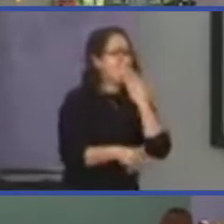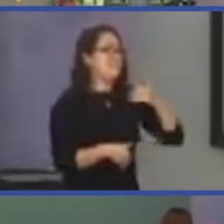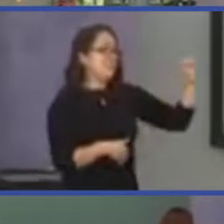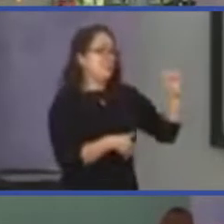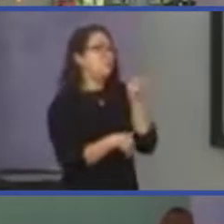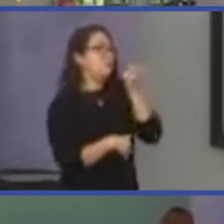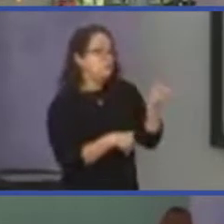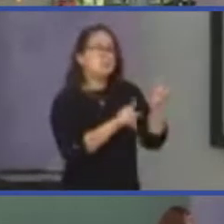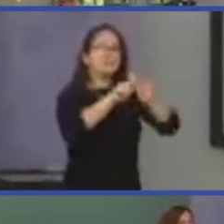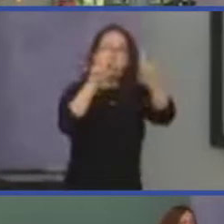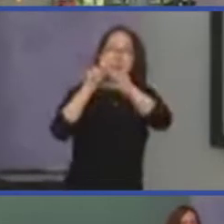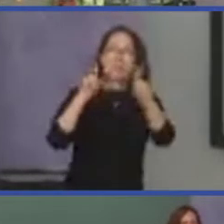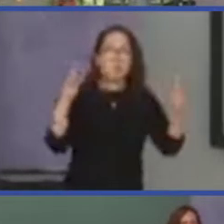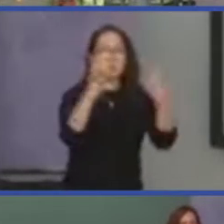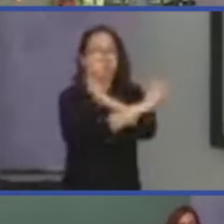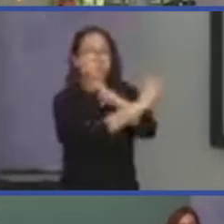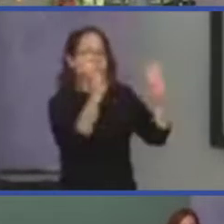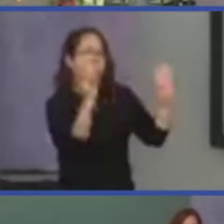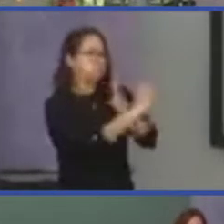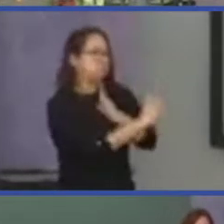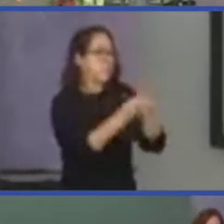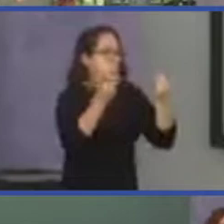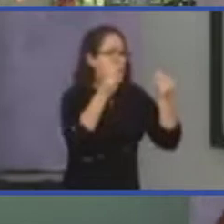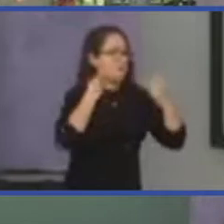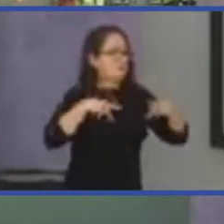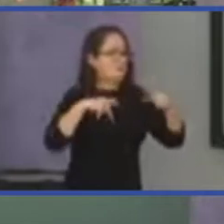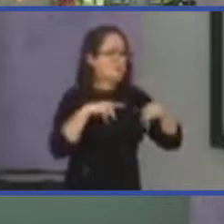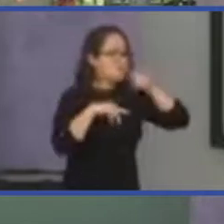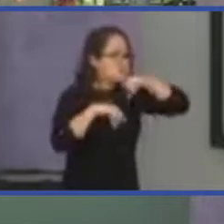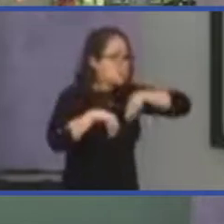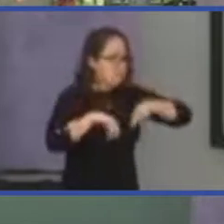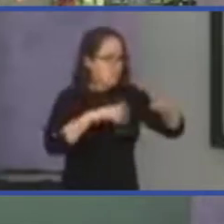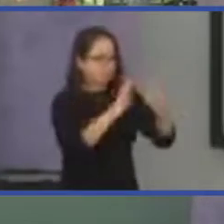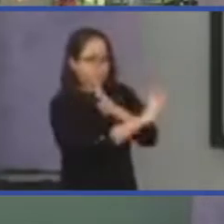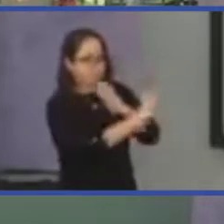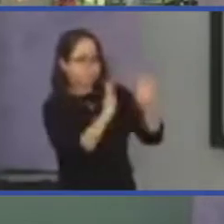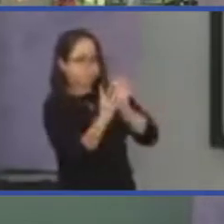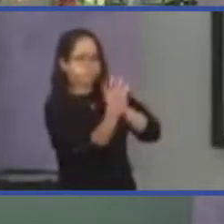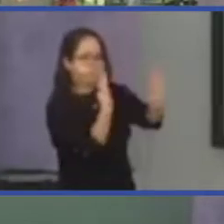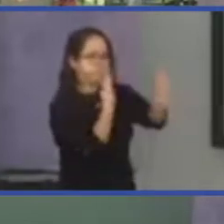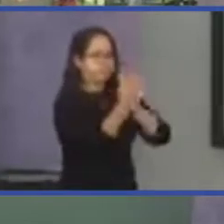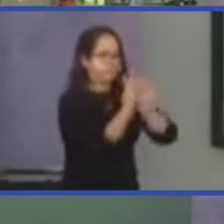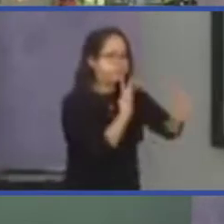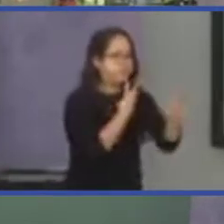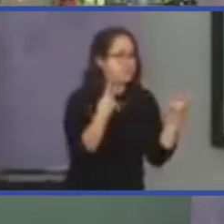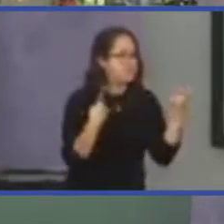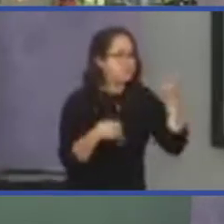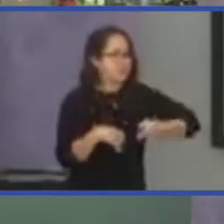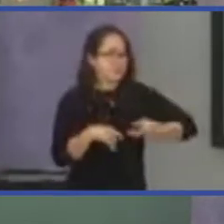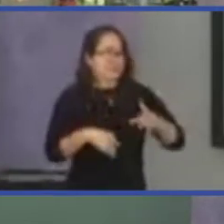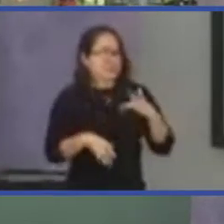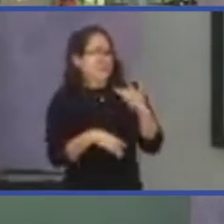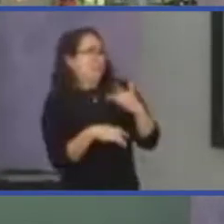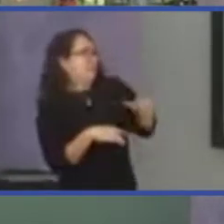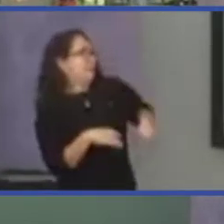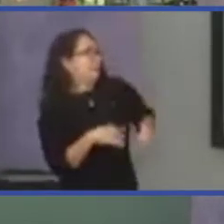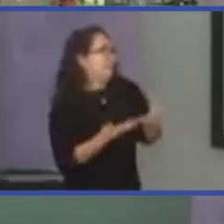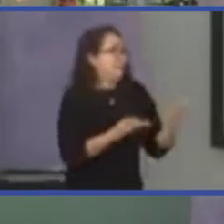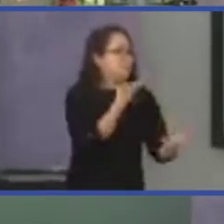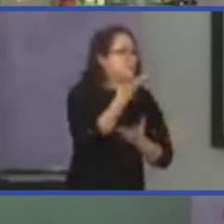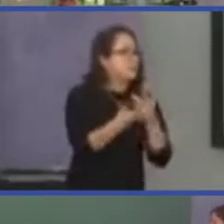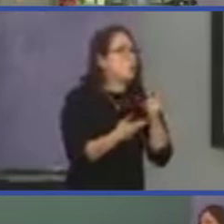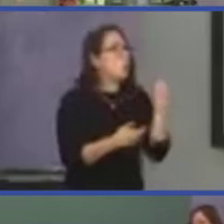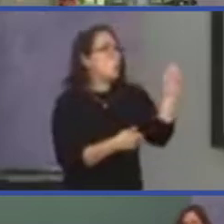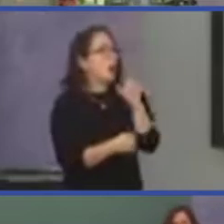direcciones y muchísima gente cruza al mismo tiempo. De hecho, uno siente que lo van a atropellar cuando cruza por ahí. Y entonces uno ve a toda esa